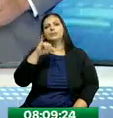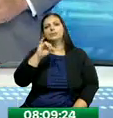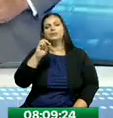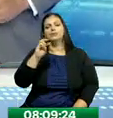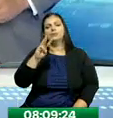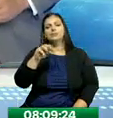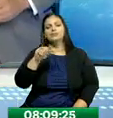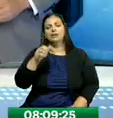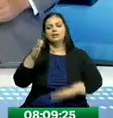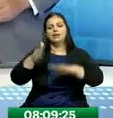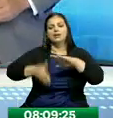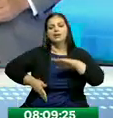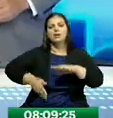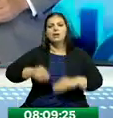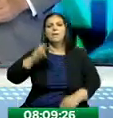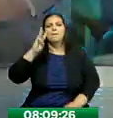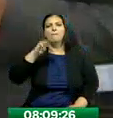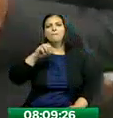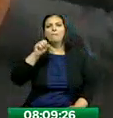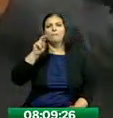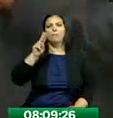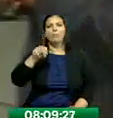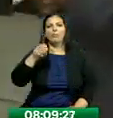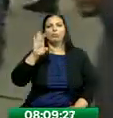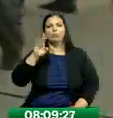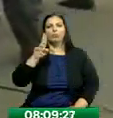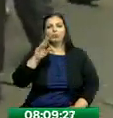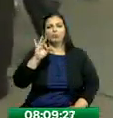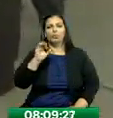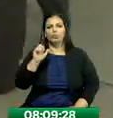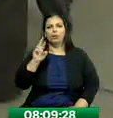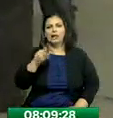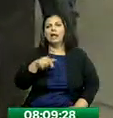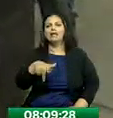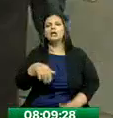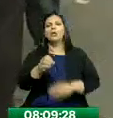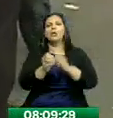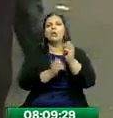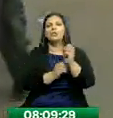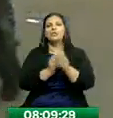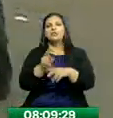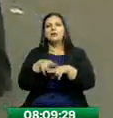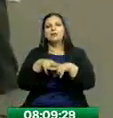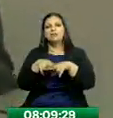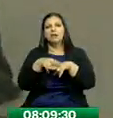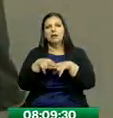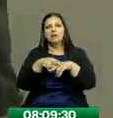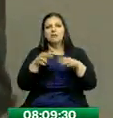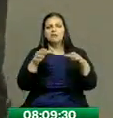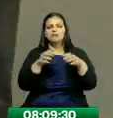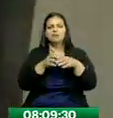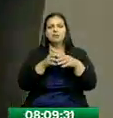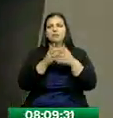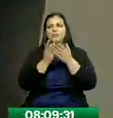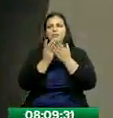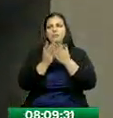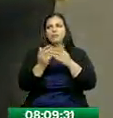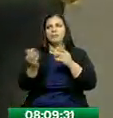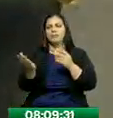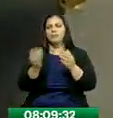Calicuchima y Piemontúfar, más taxistas. Están ya llegando hasta ese punto,